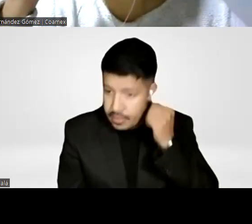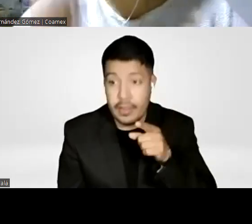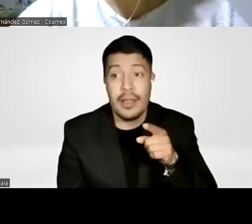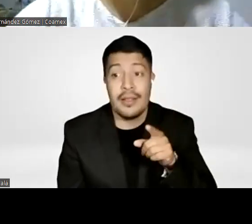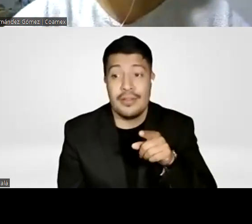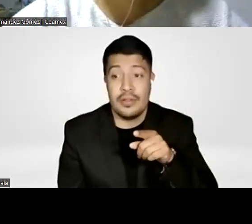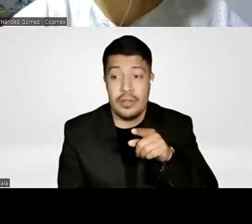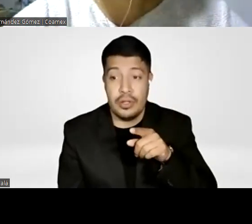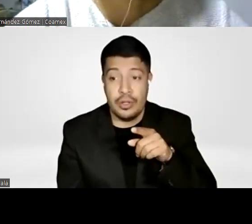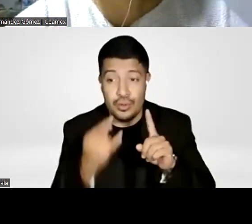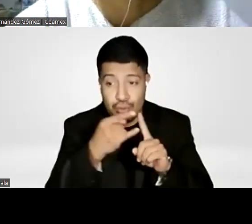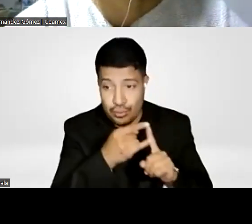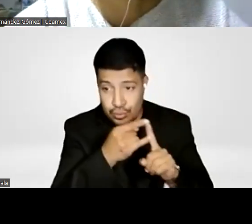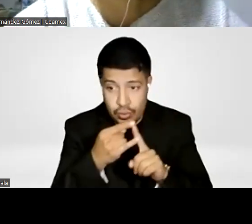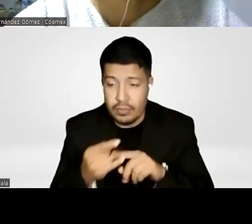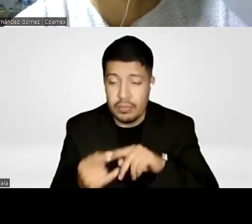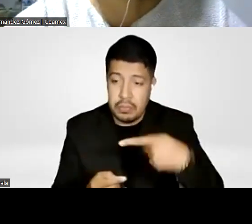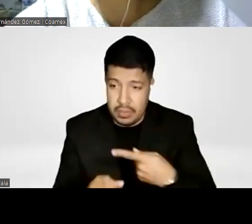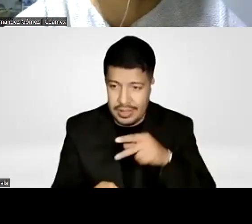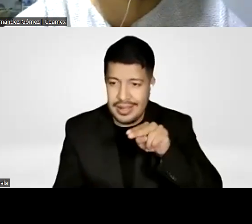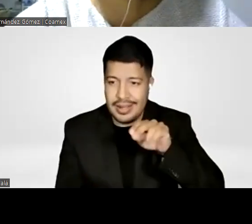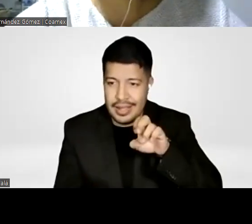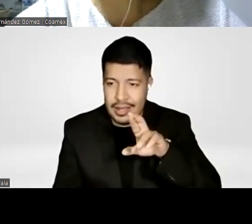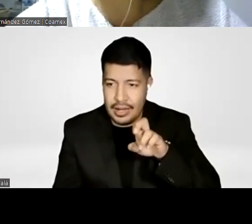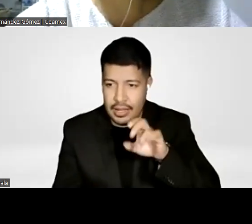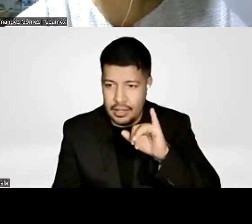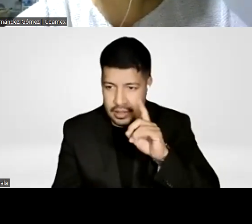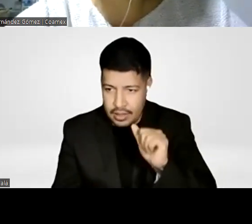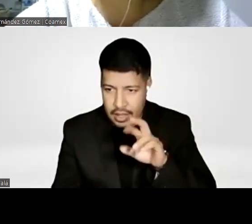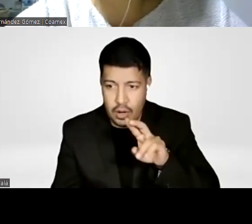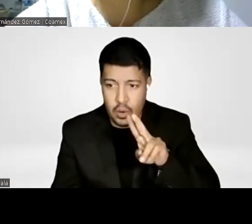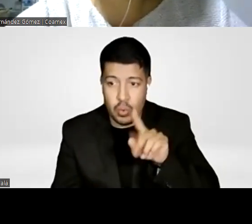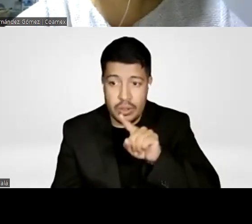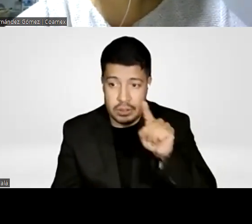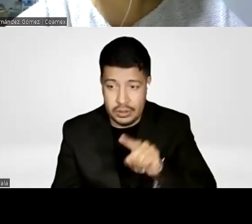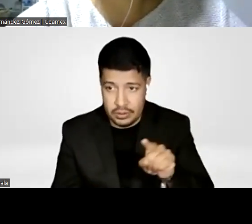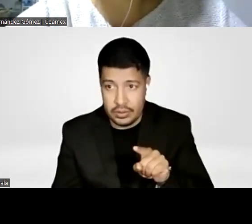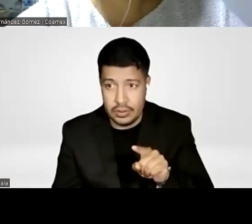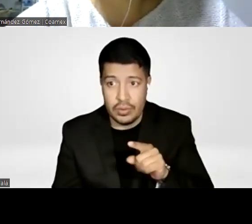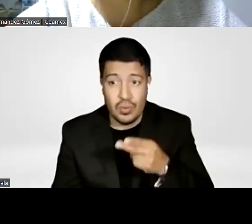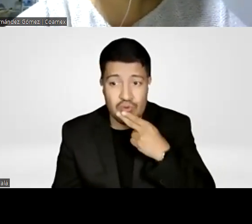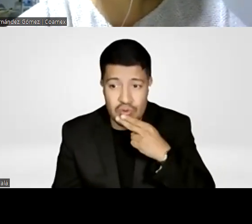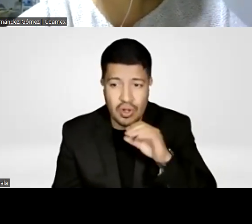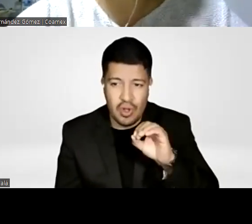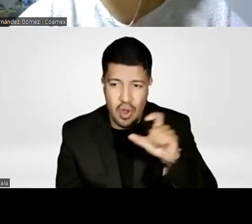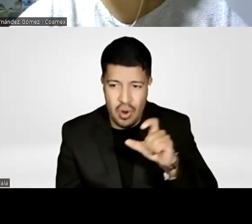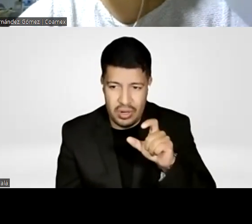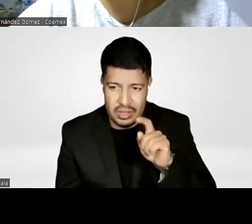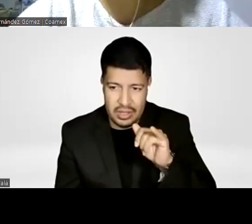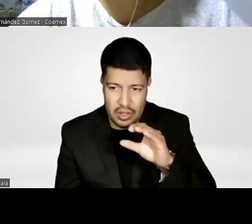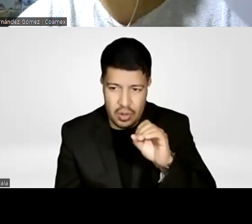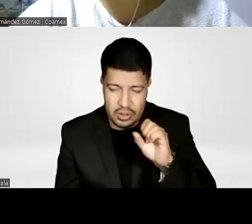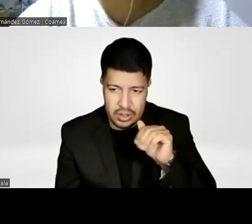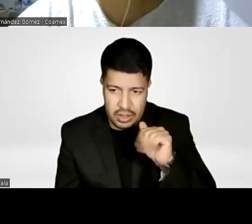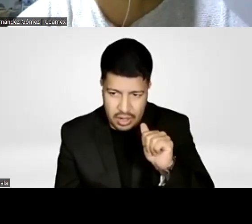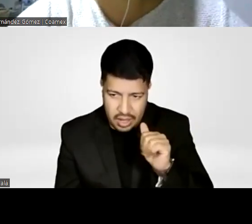preguntan, Nereida Ruiz nos pregunta si hay algún estudio que relacione el uso de oxitocina sintética intraparto con